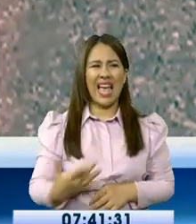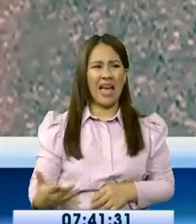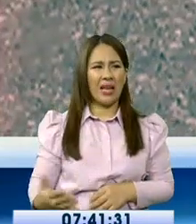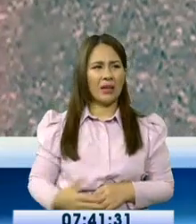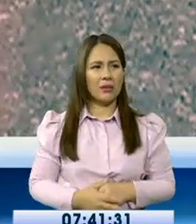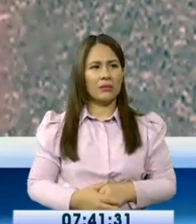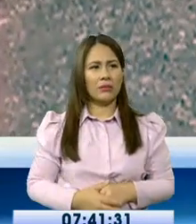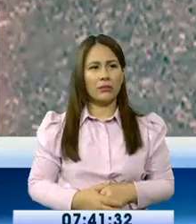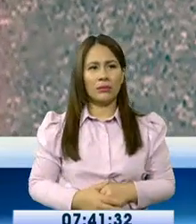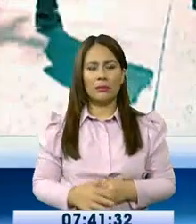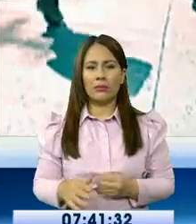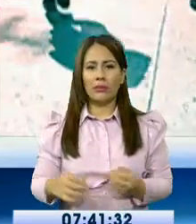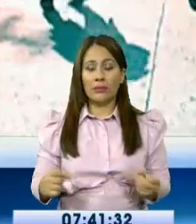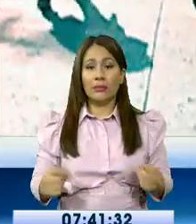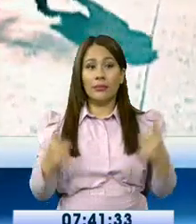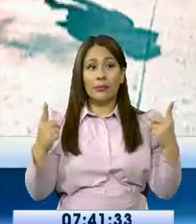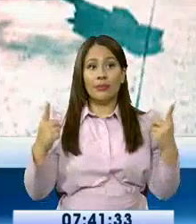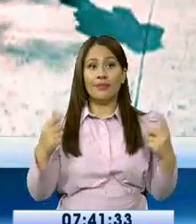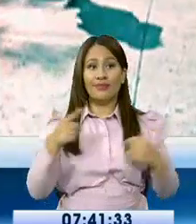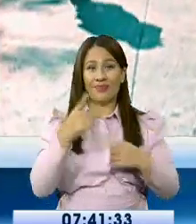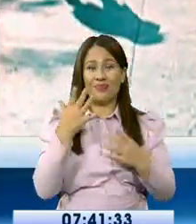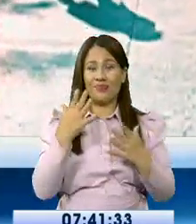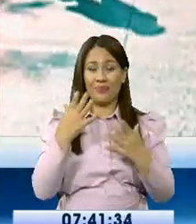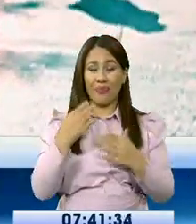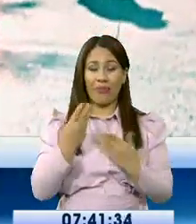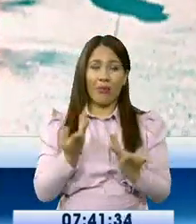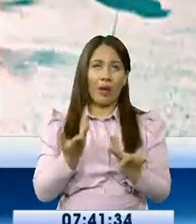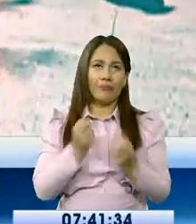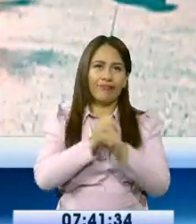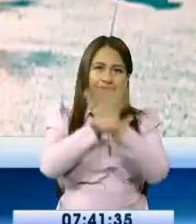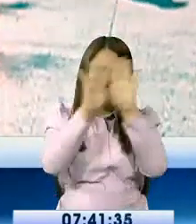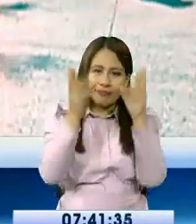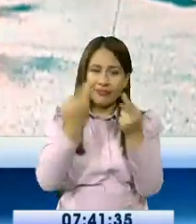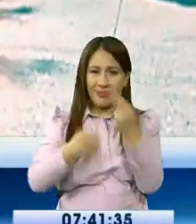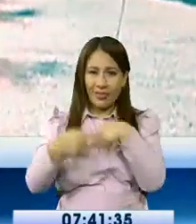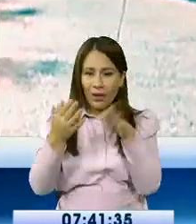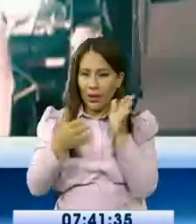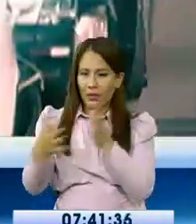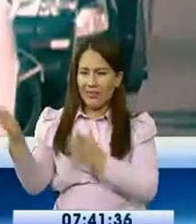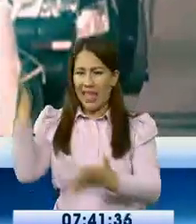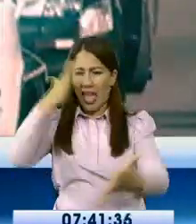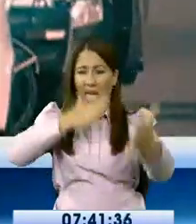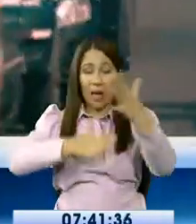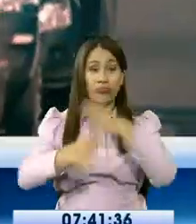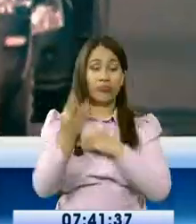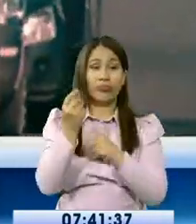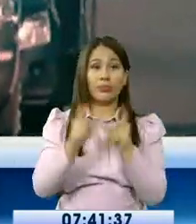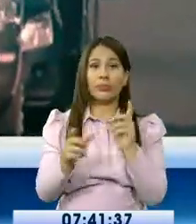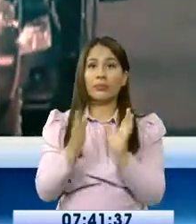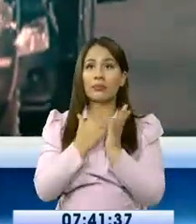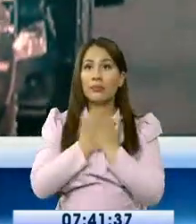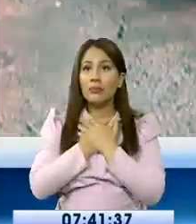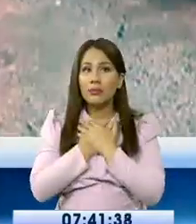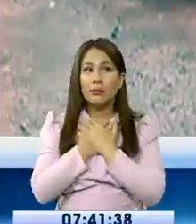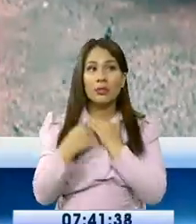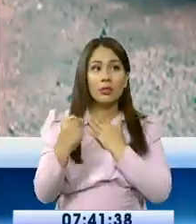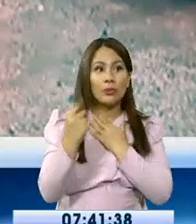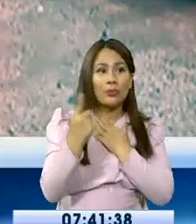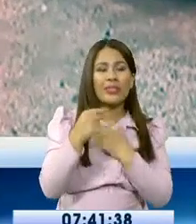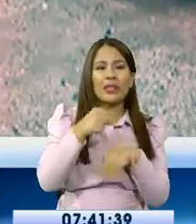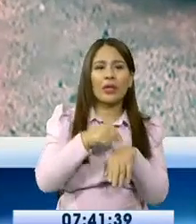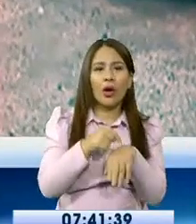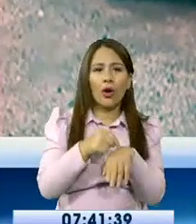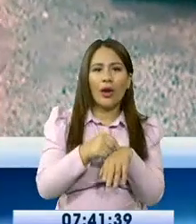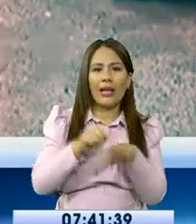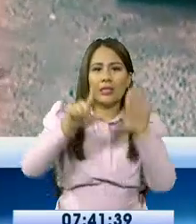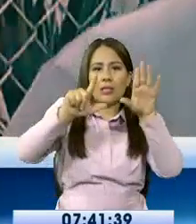El accidente alteró la mañana del sector comercial en la entrada de la cooperativa Juan Montalvo, en la vía Daule. Fue a las